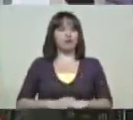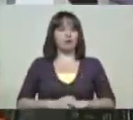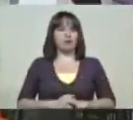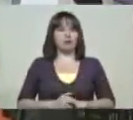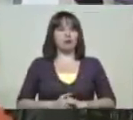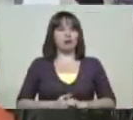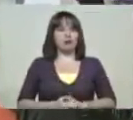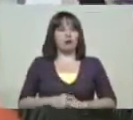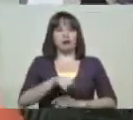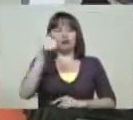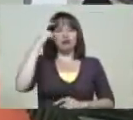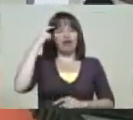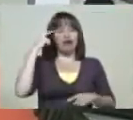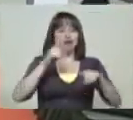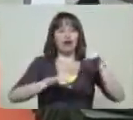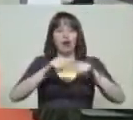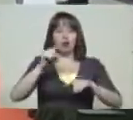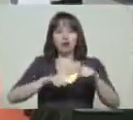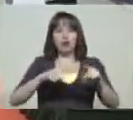Se saben su cosa, ¿no?